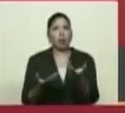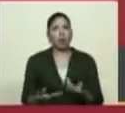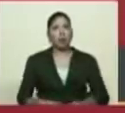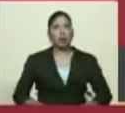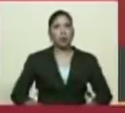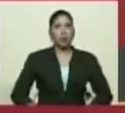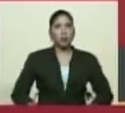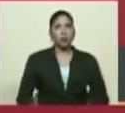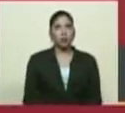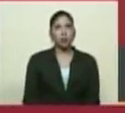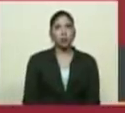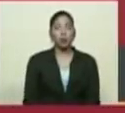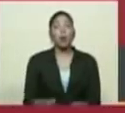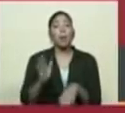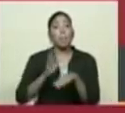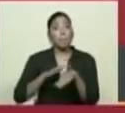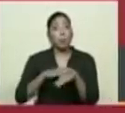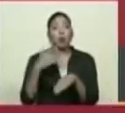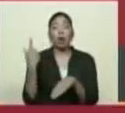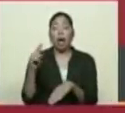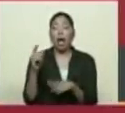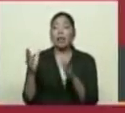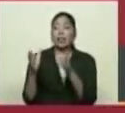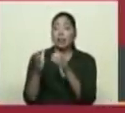porque a veces hay compañeros que se preocupan.